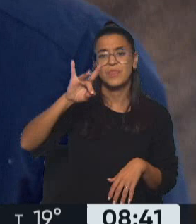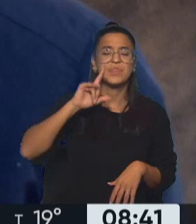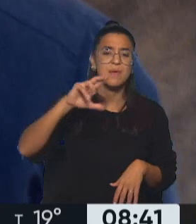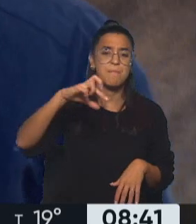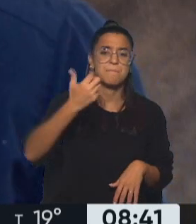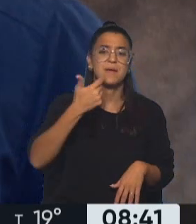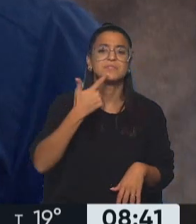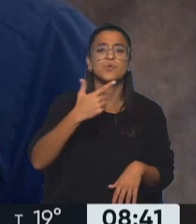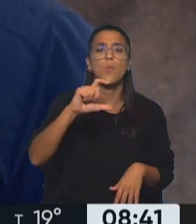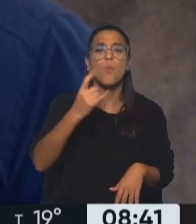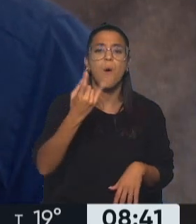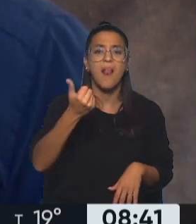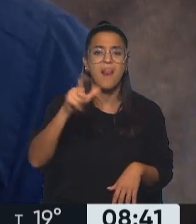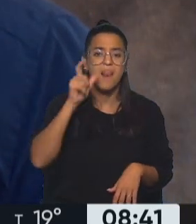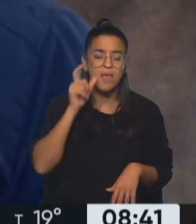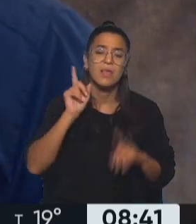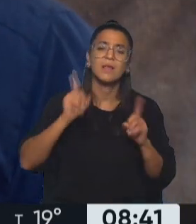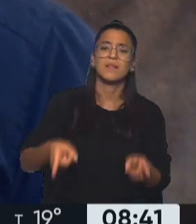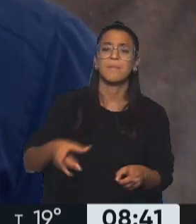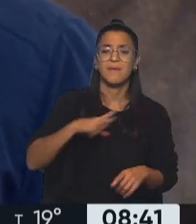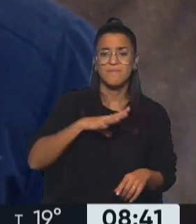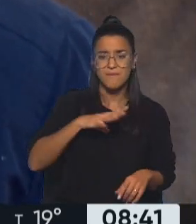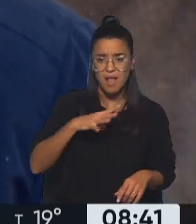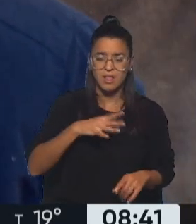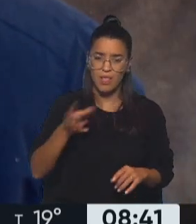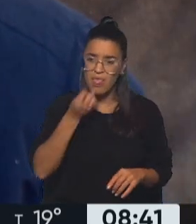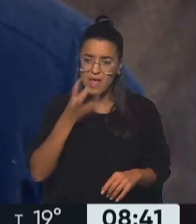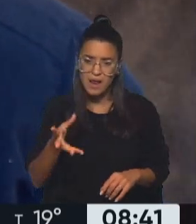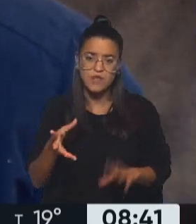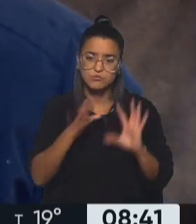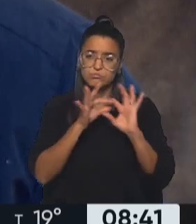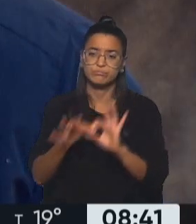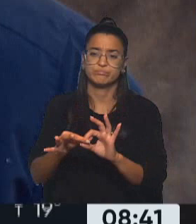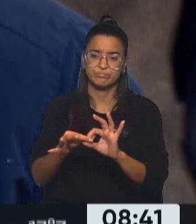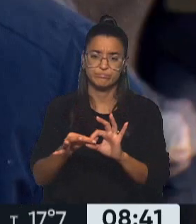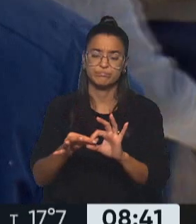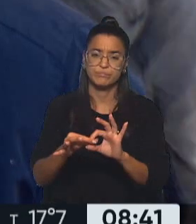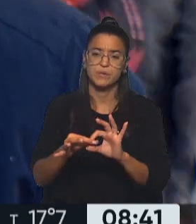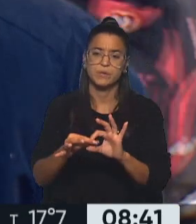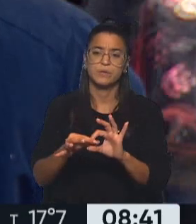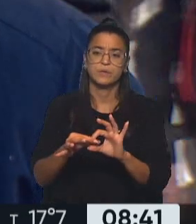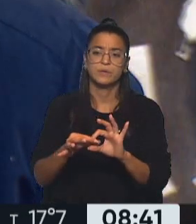Y también está pendiente alguna otra declaración vinculada a,